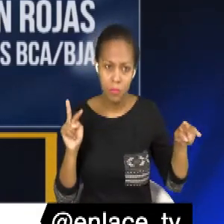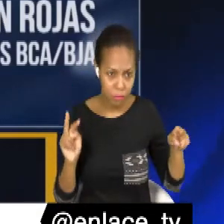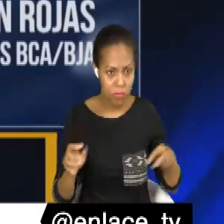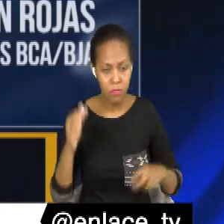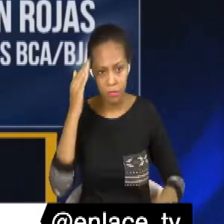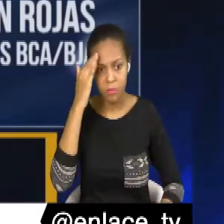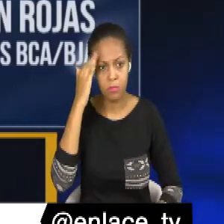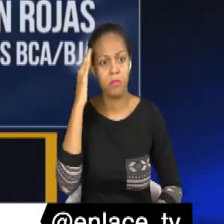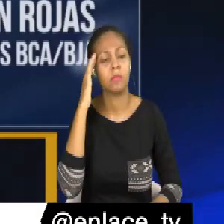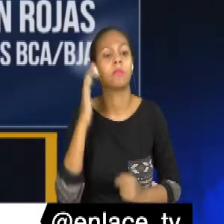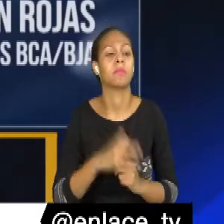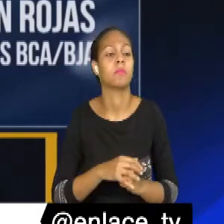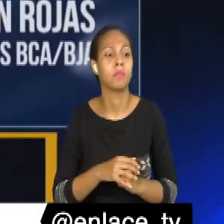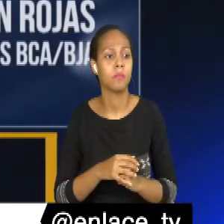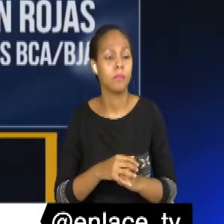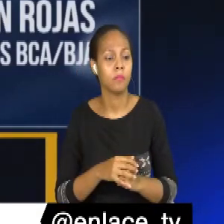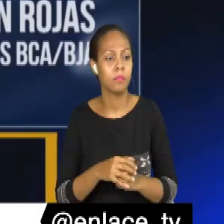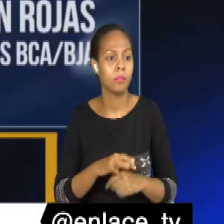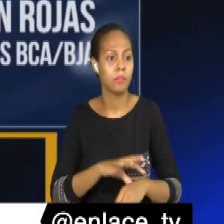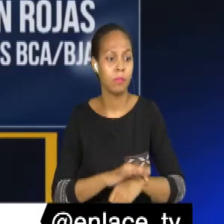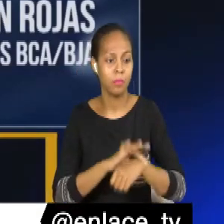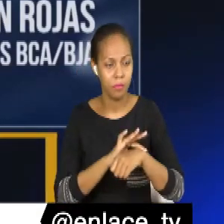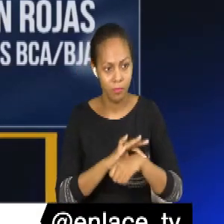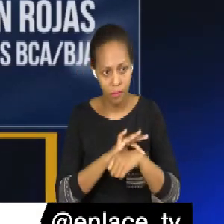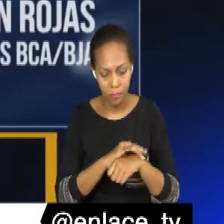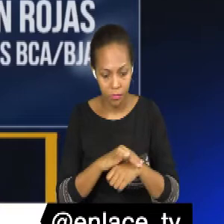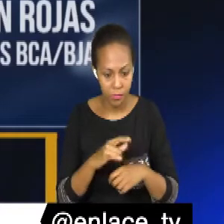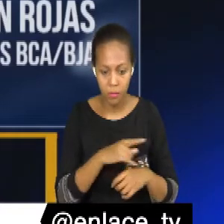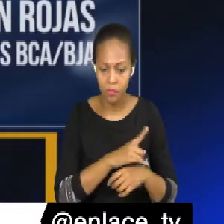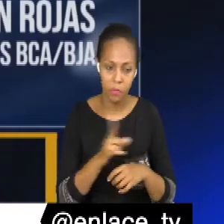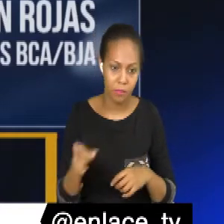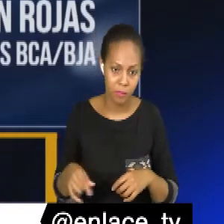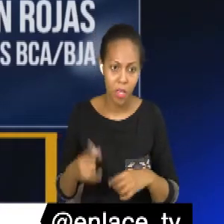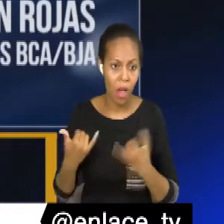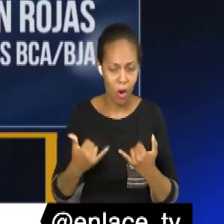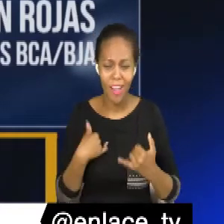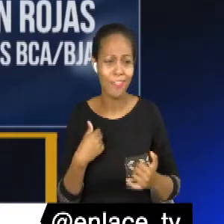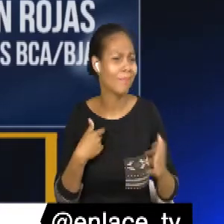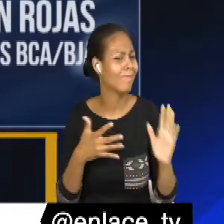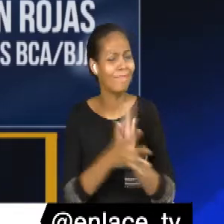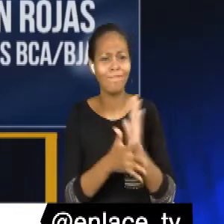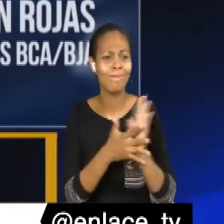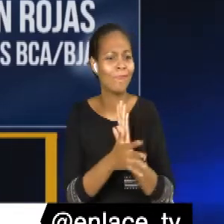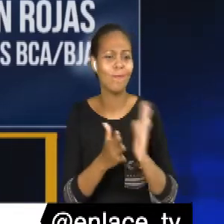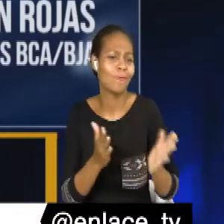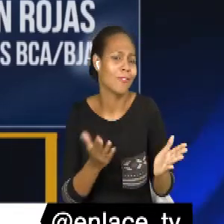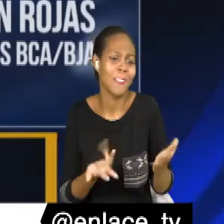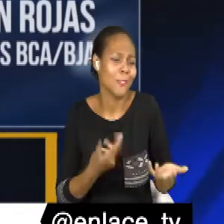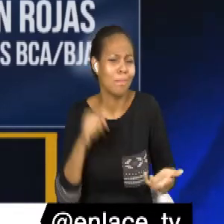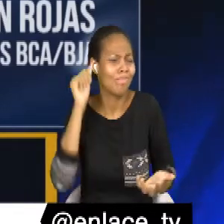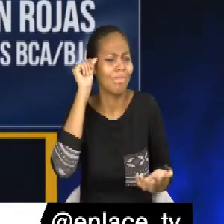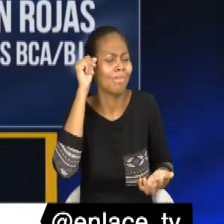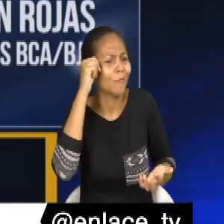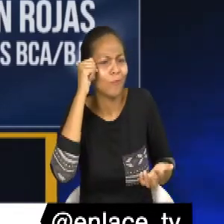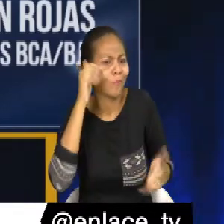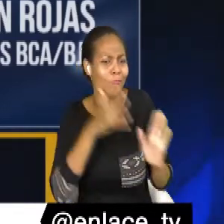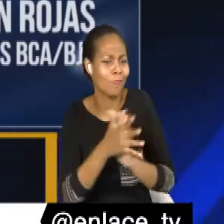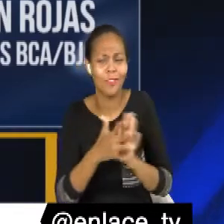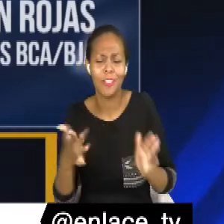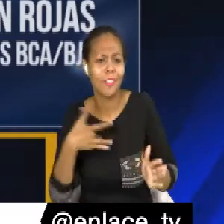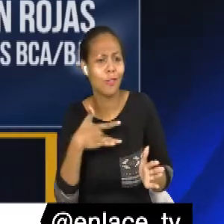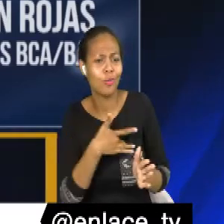los auxiliares médicos. En el momento pues no tengo el dictamen acá porque no recuerdo, pero sí se llevó